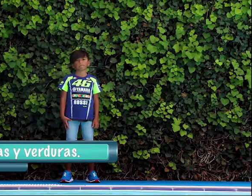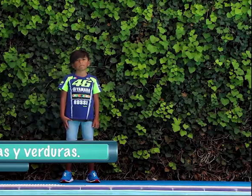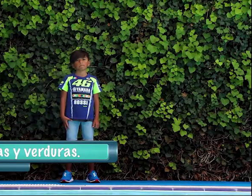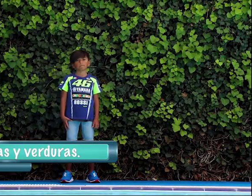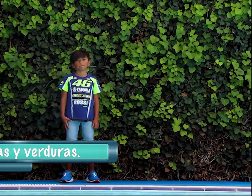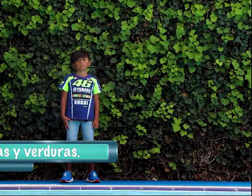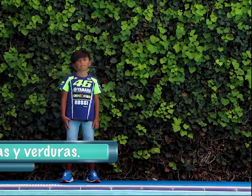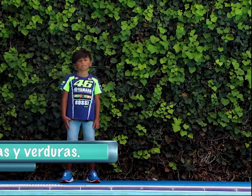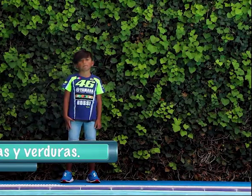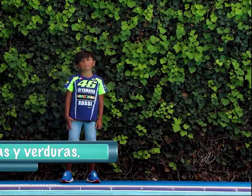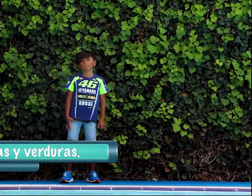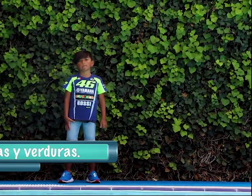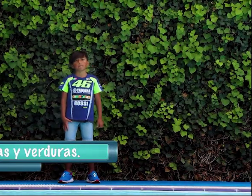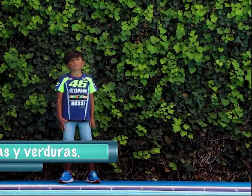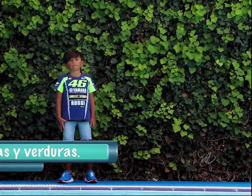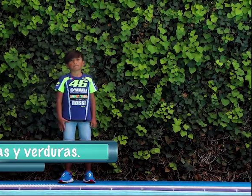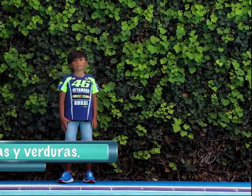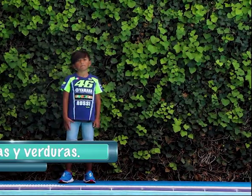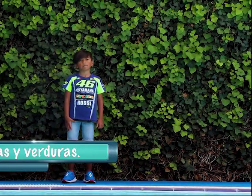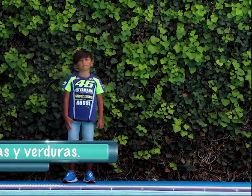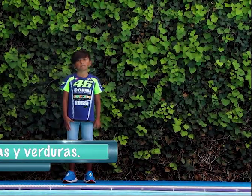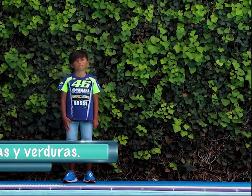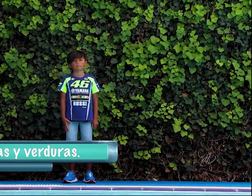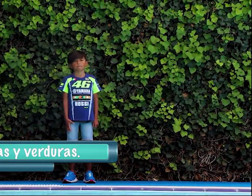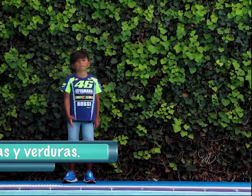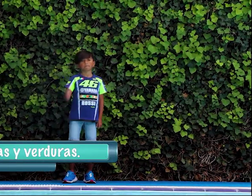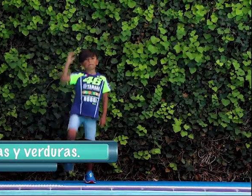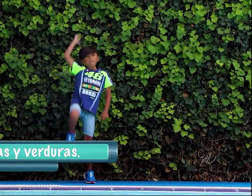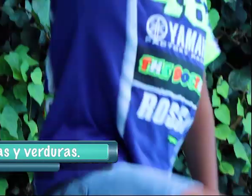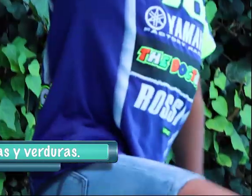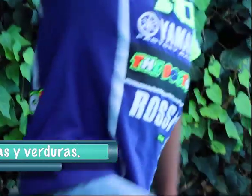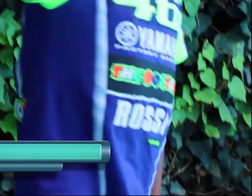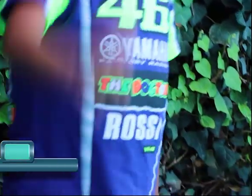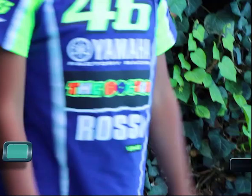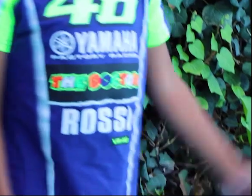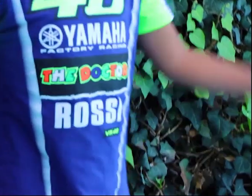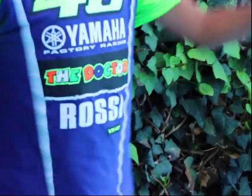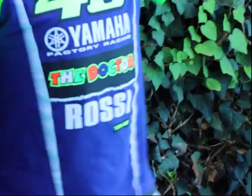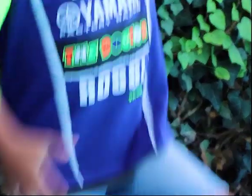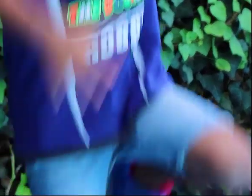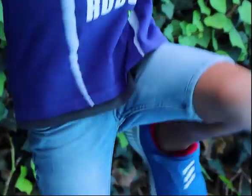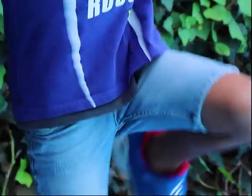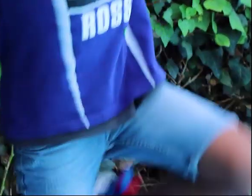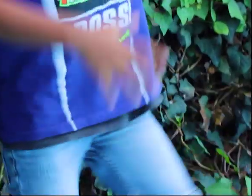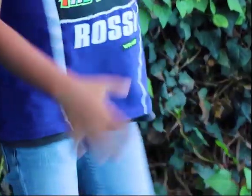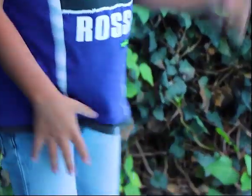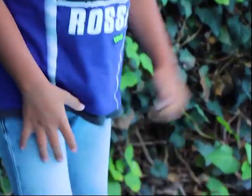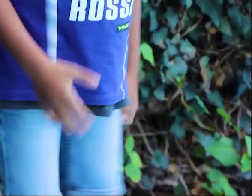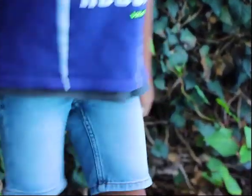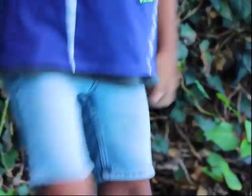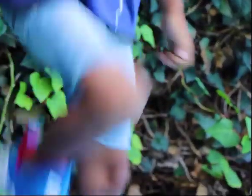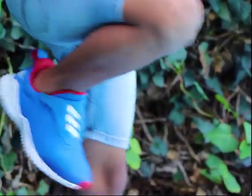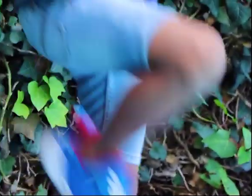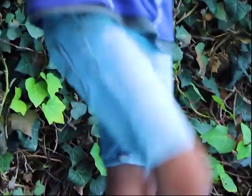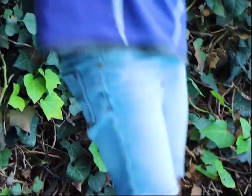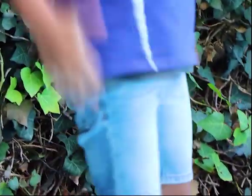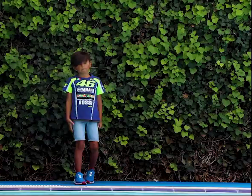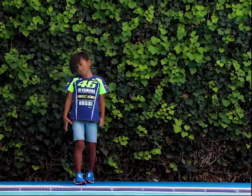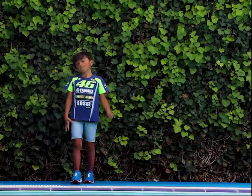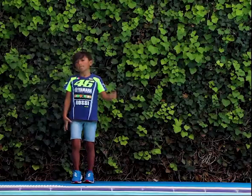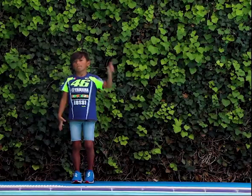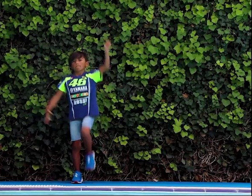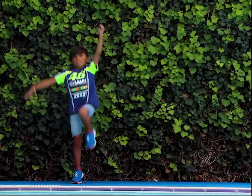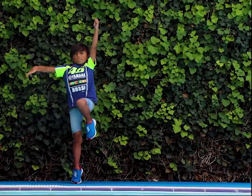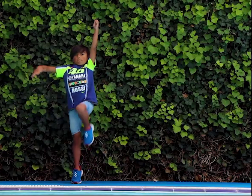Nos ponemos en posición y elevamos rodilla derecha, mano derecha. Muy bien, izquierda. Muy